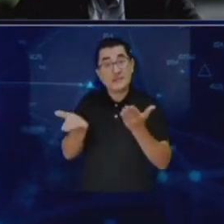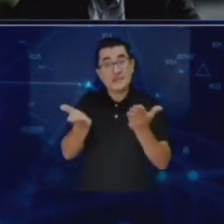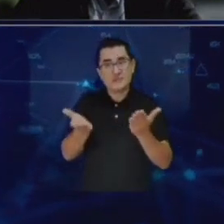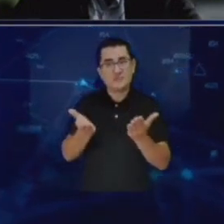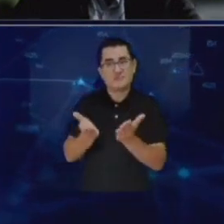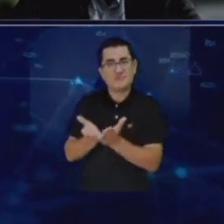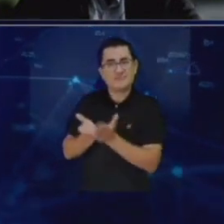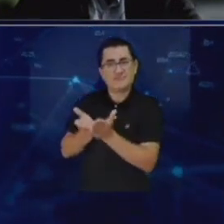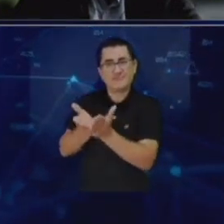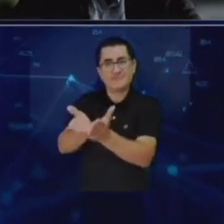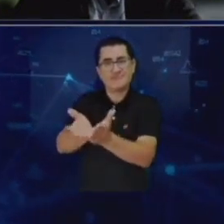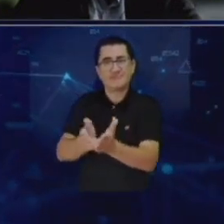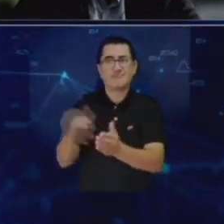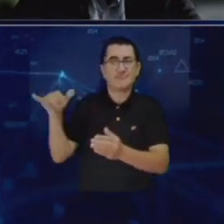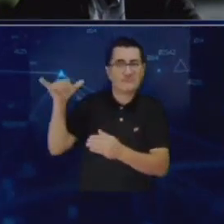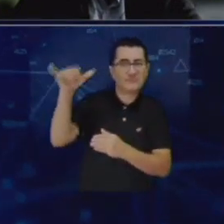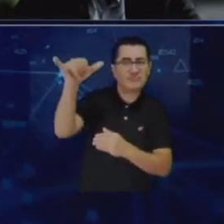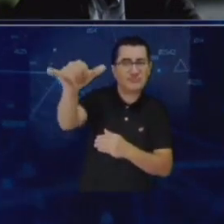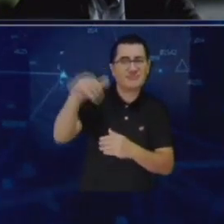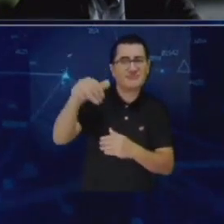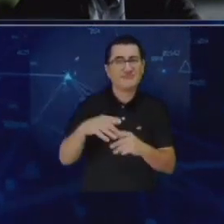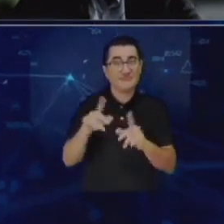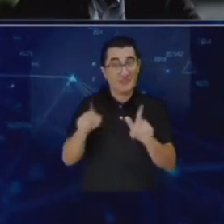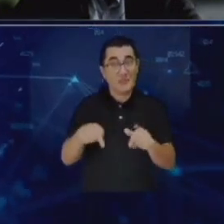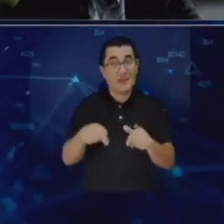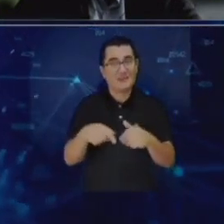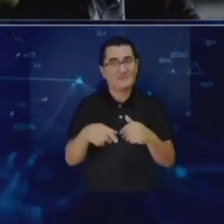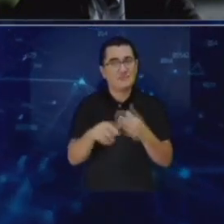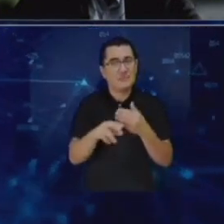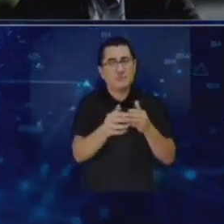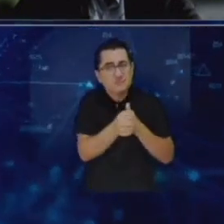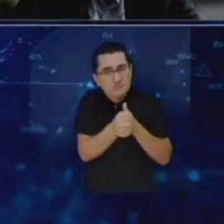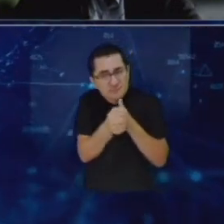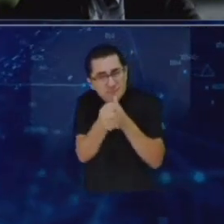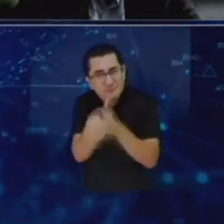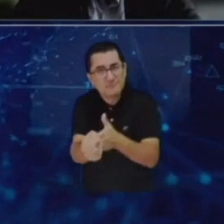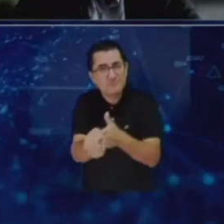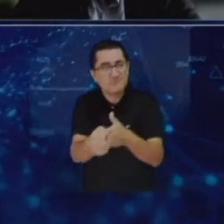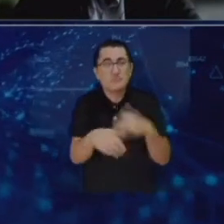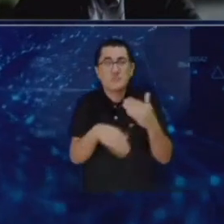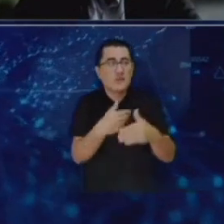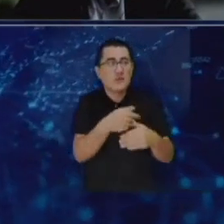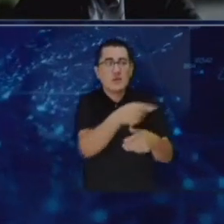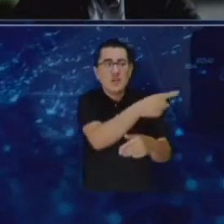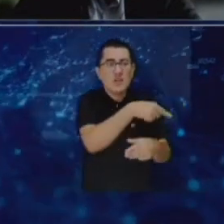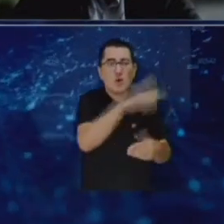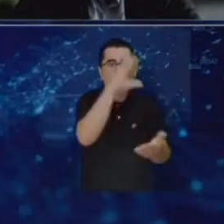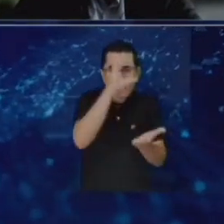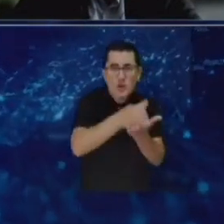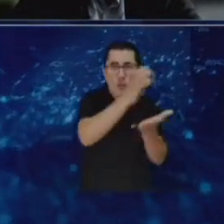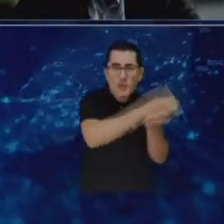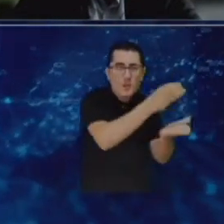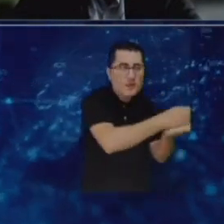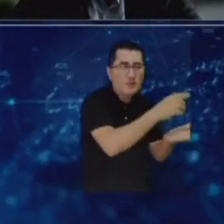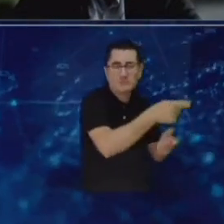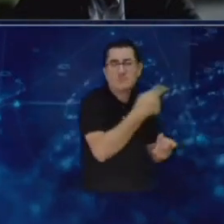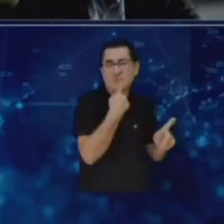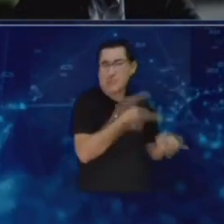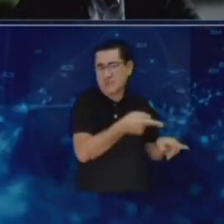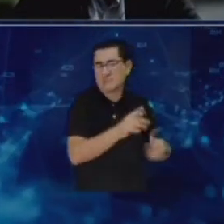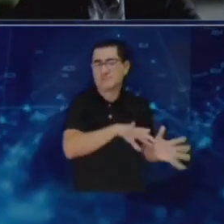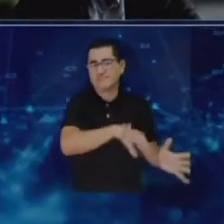en ruta. En este sentido, pues también se ha avanzado a nivel regional con intercambio de puntos de vista del orden del día. La siguiente, por favor.